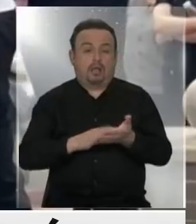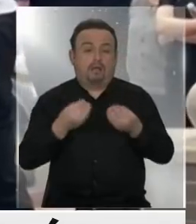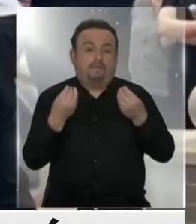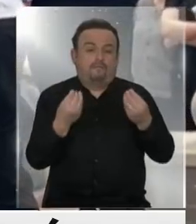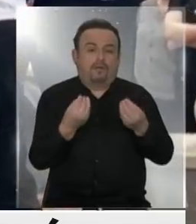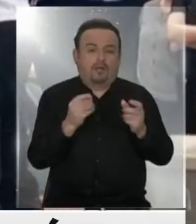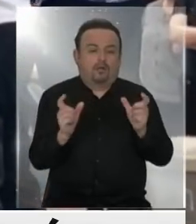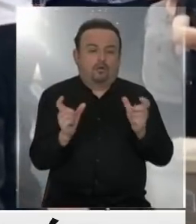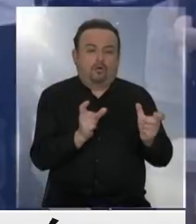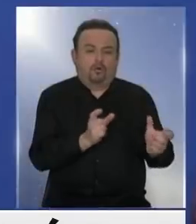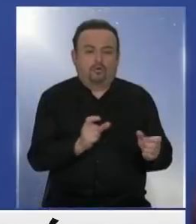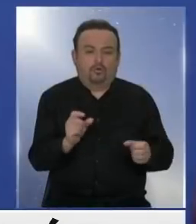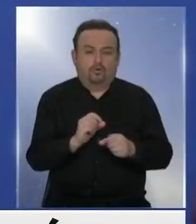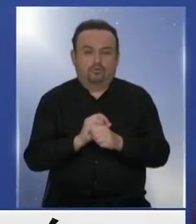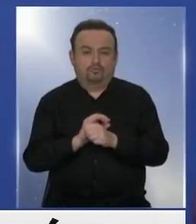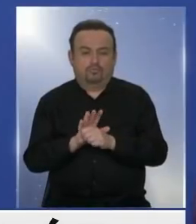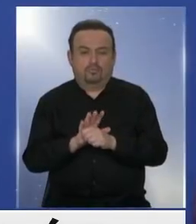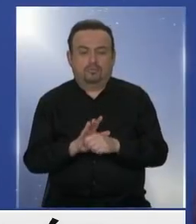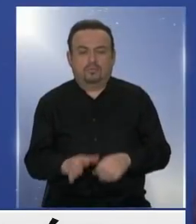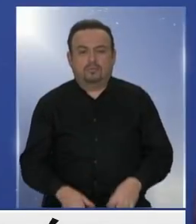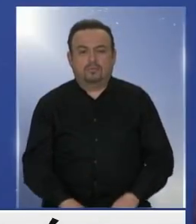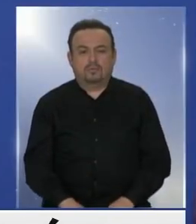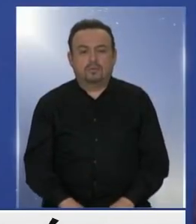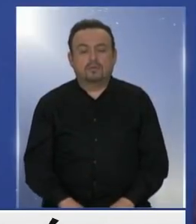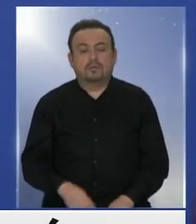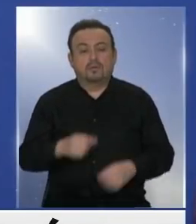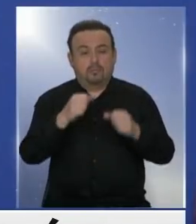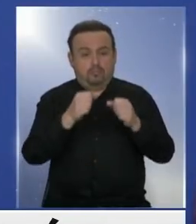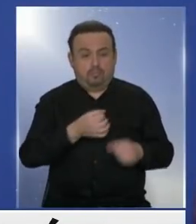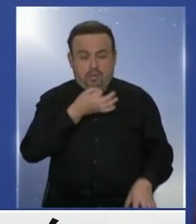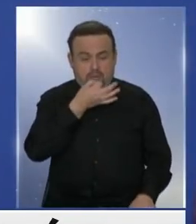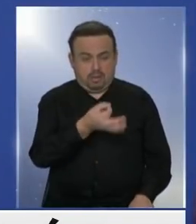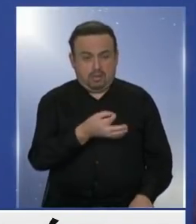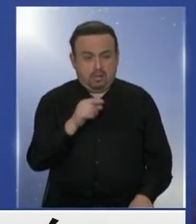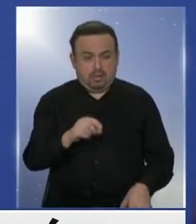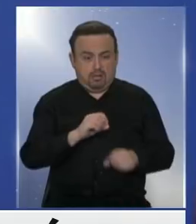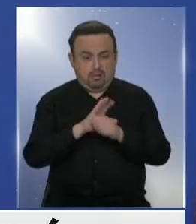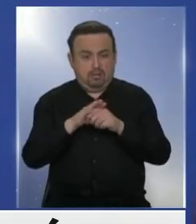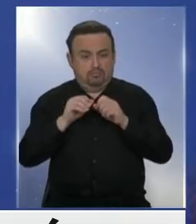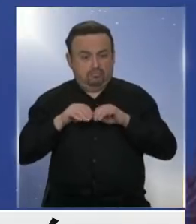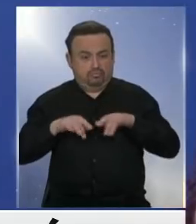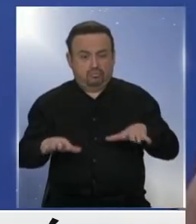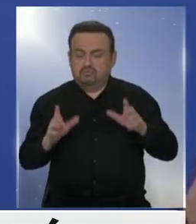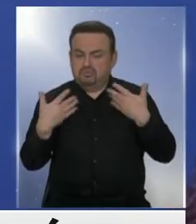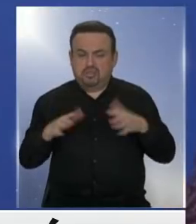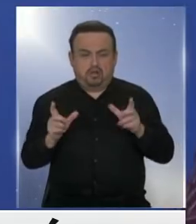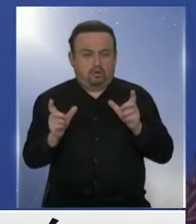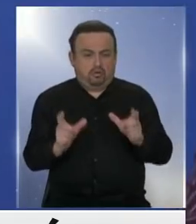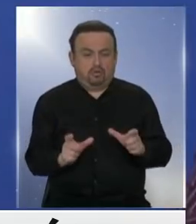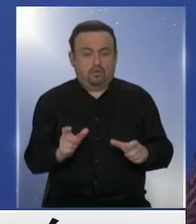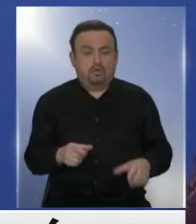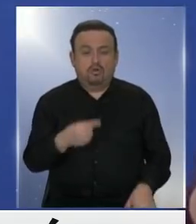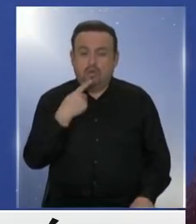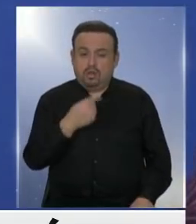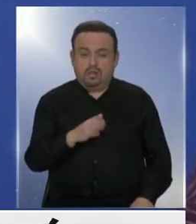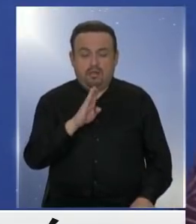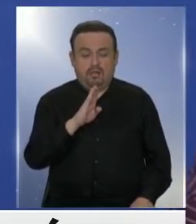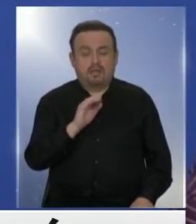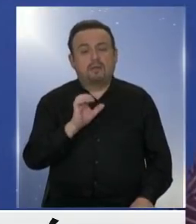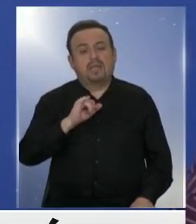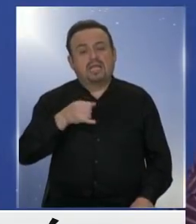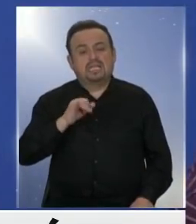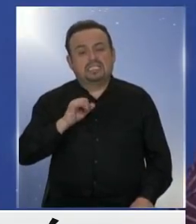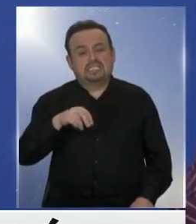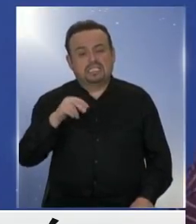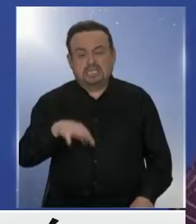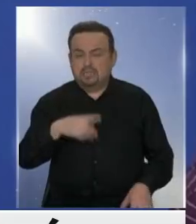en el manejo de la crisis. Puedo decirles claramente que el brote de Beijing está bajo control. Beijing respondió de manera apropiada,